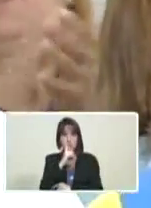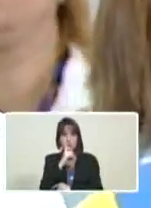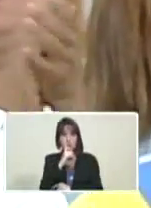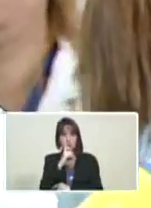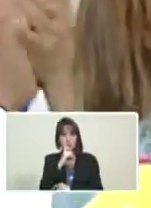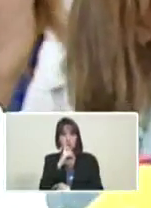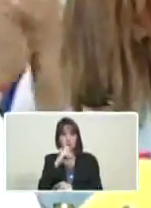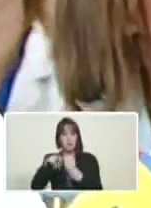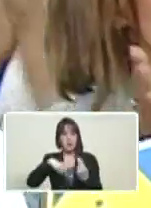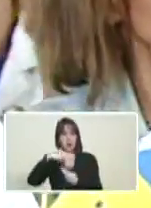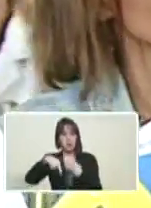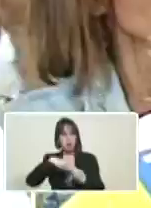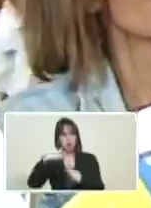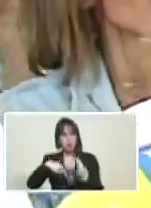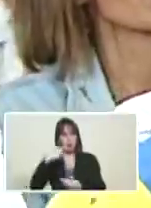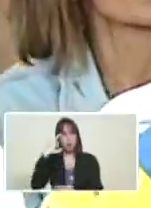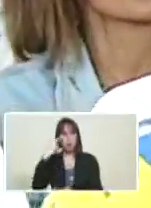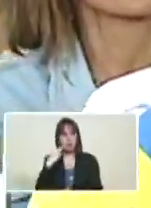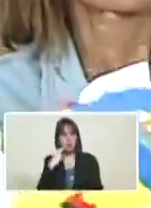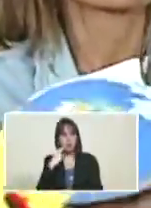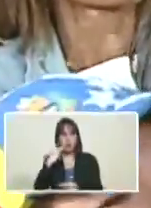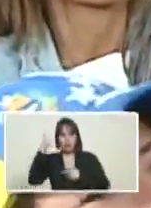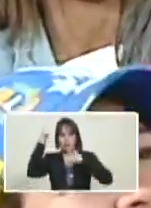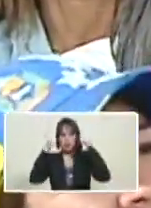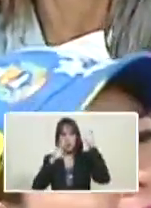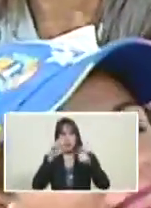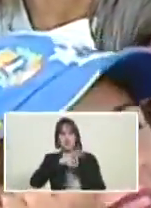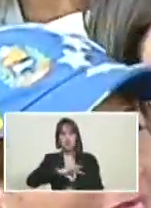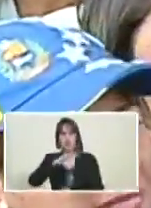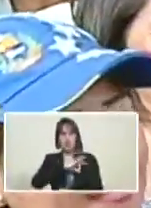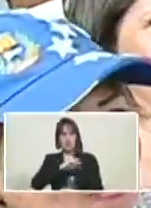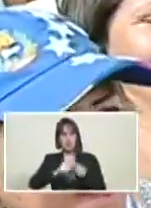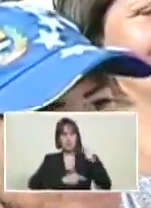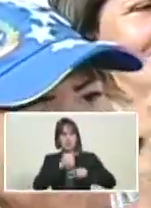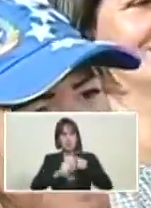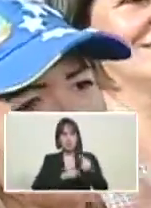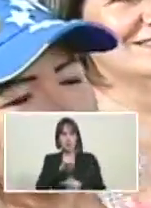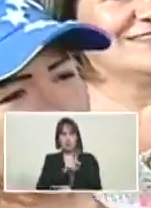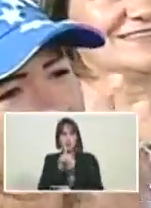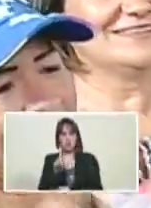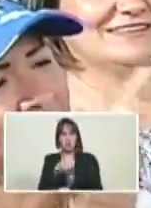revolución bolivariana, chavista, socialista del siglo XXI.